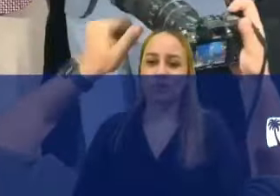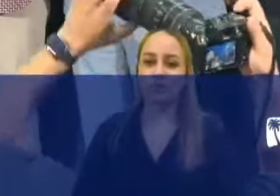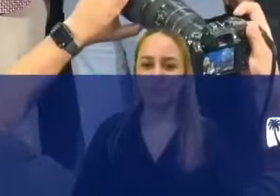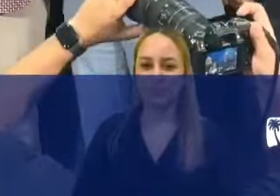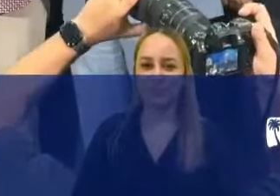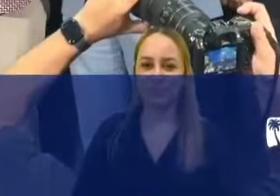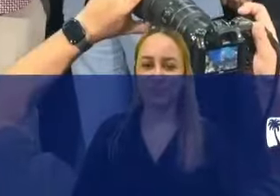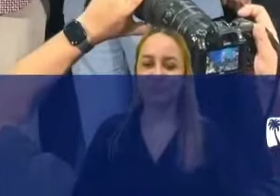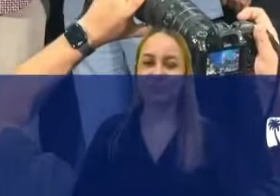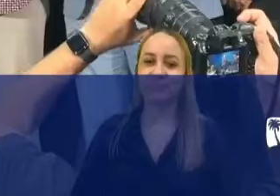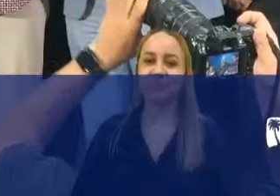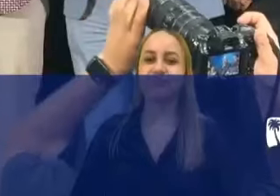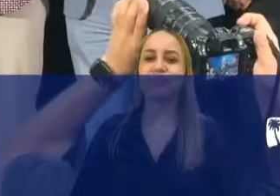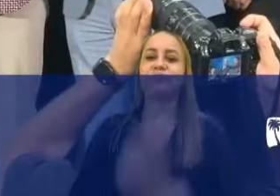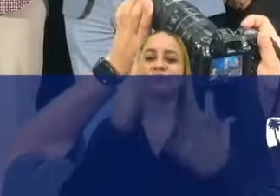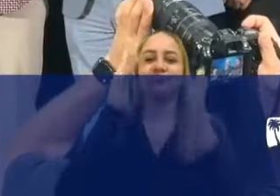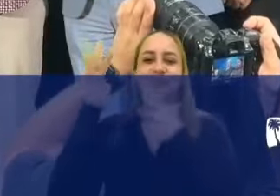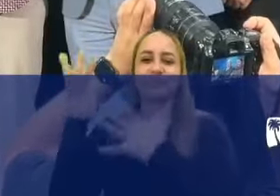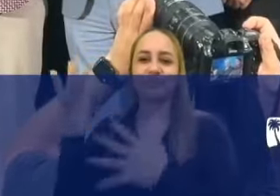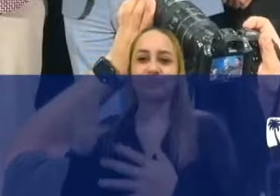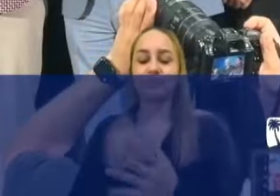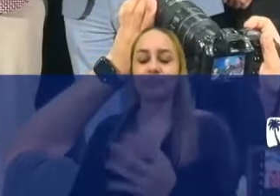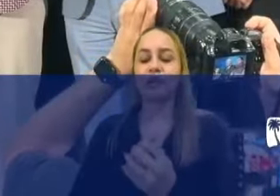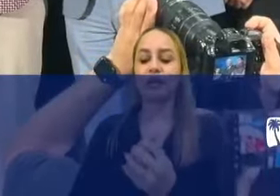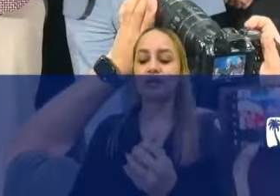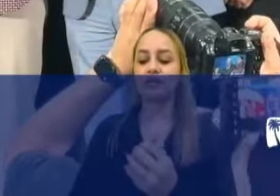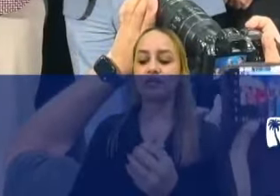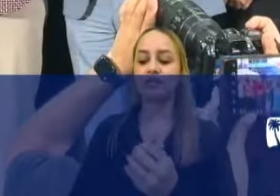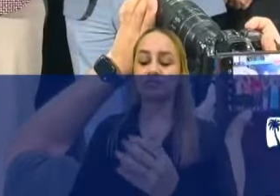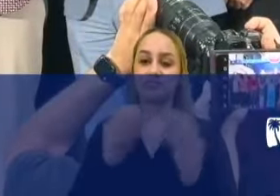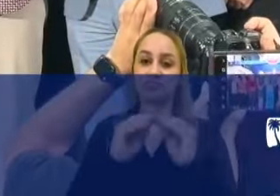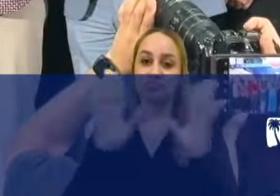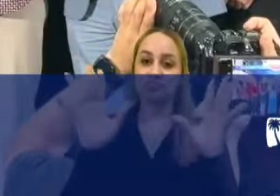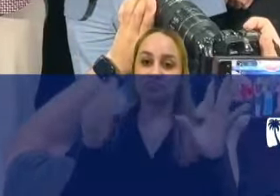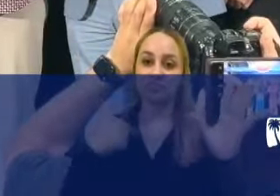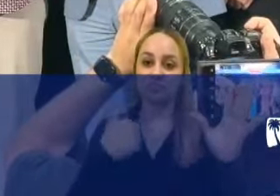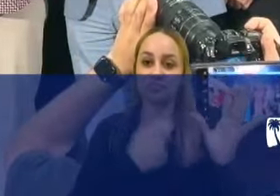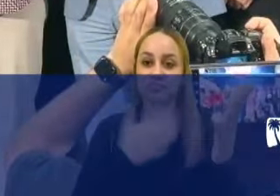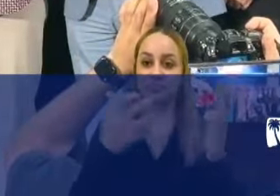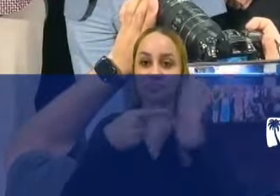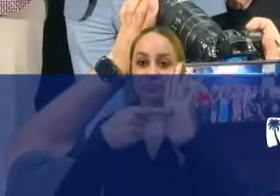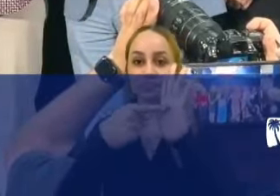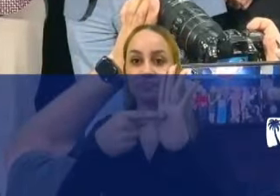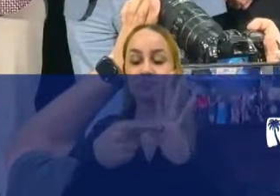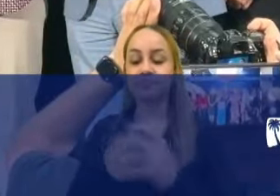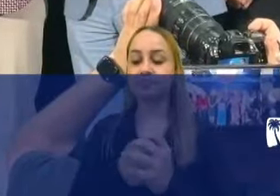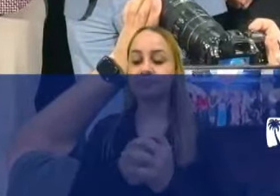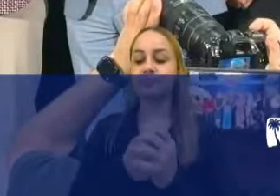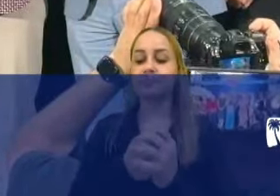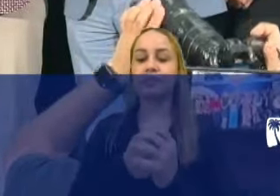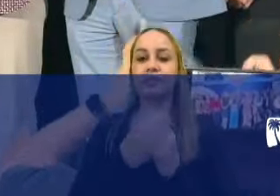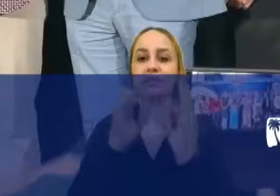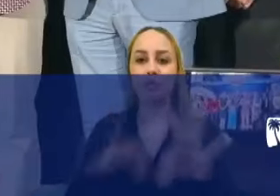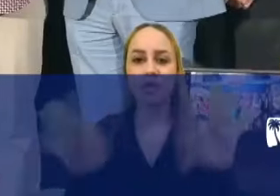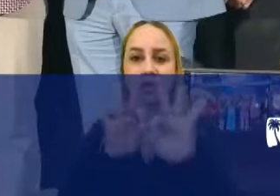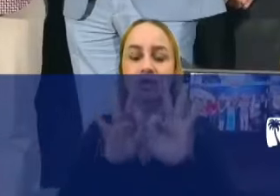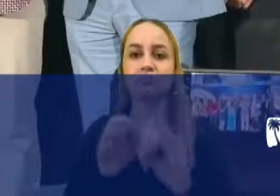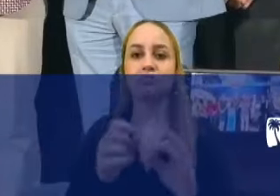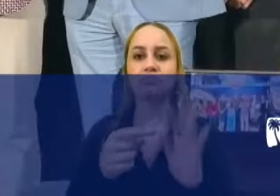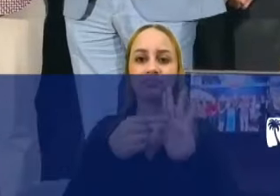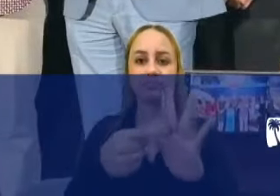hizo atendiera el tema del liderato legislativo a todos mis compañeros y compañeras del senado de Puerto Rico Le agradezco la confianza y el